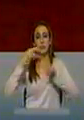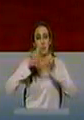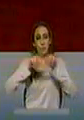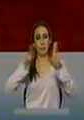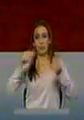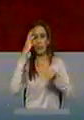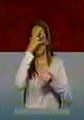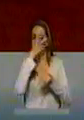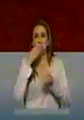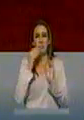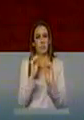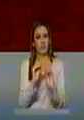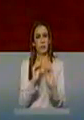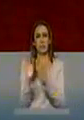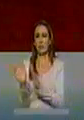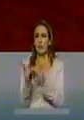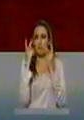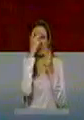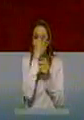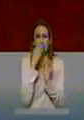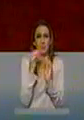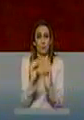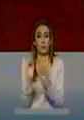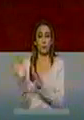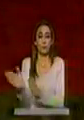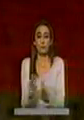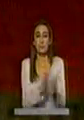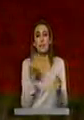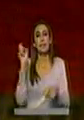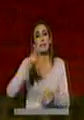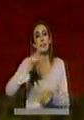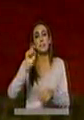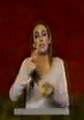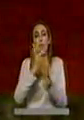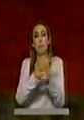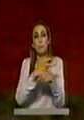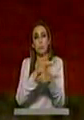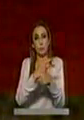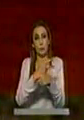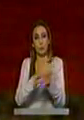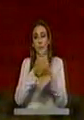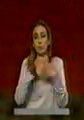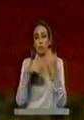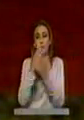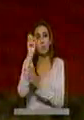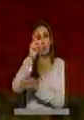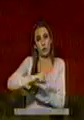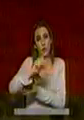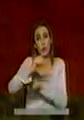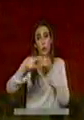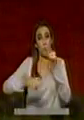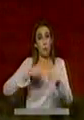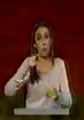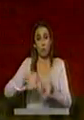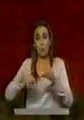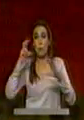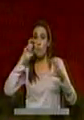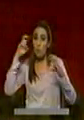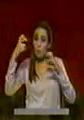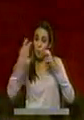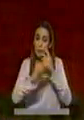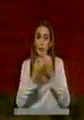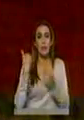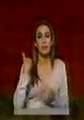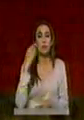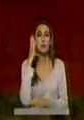respecto, pero necesitamos productos con todo lo necesario para que el turista que nos visite pueda tener una